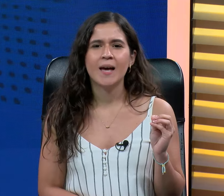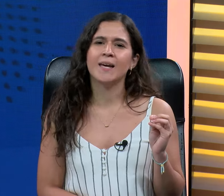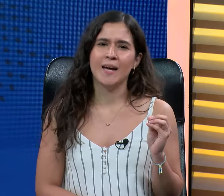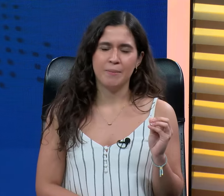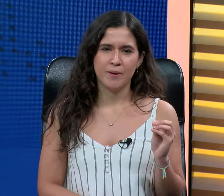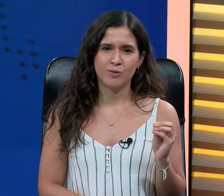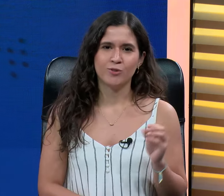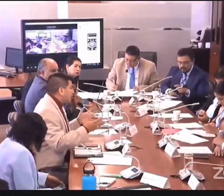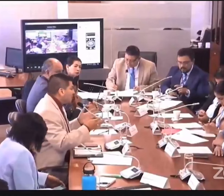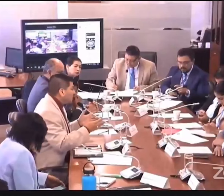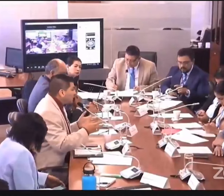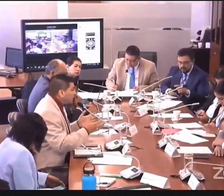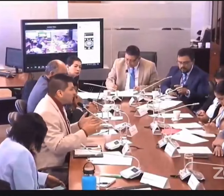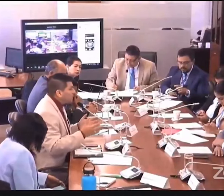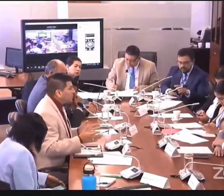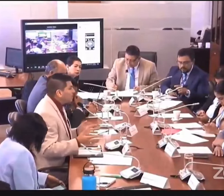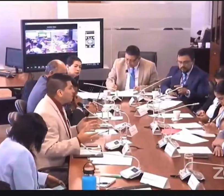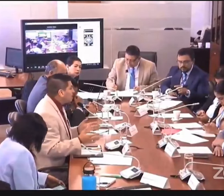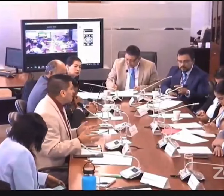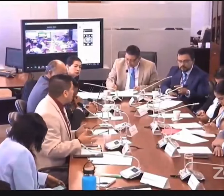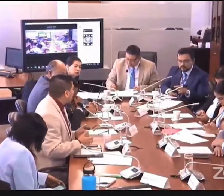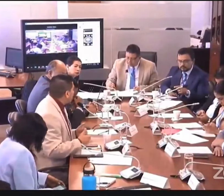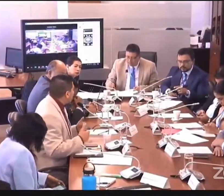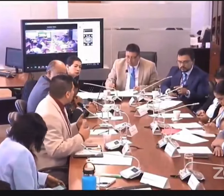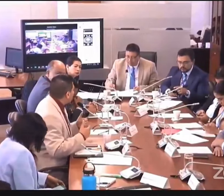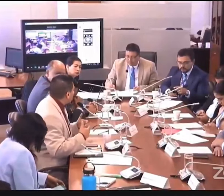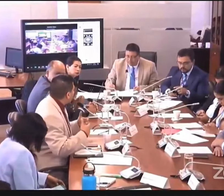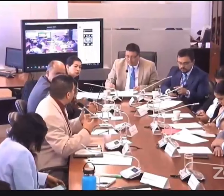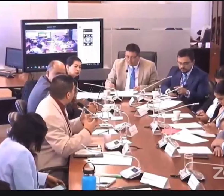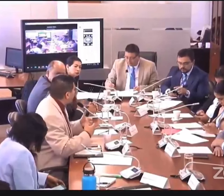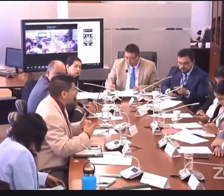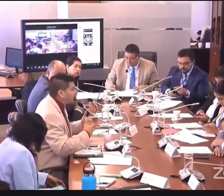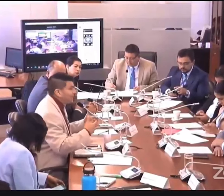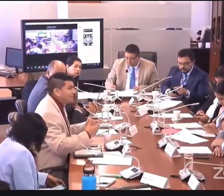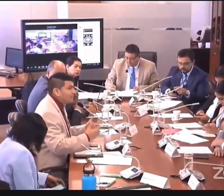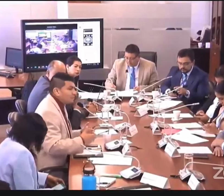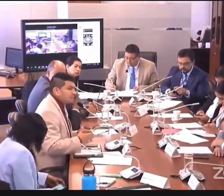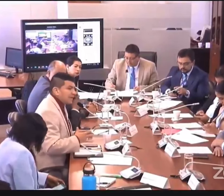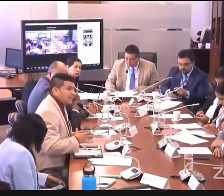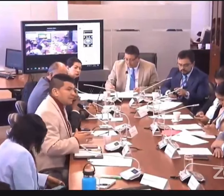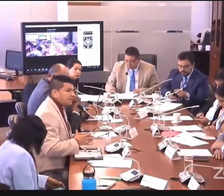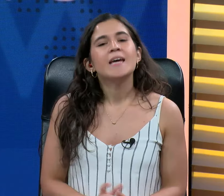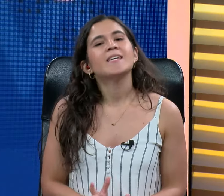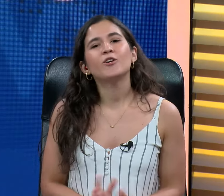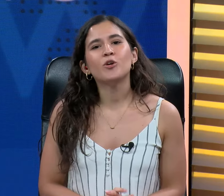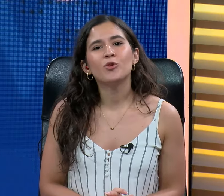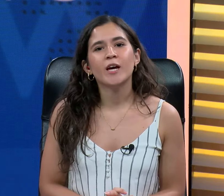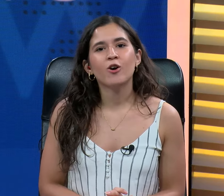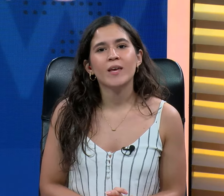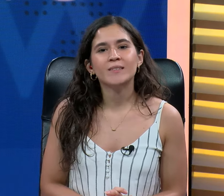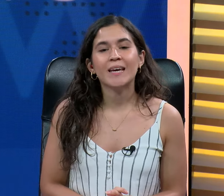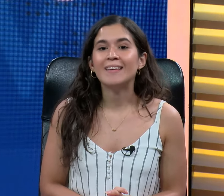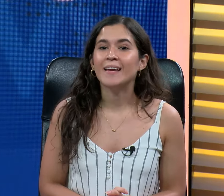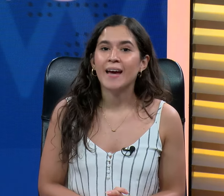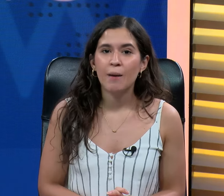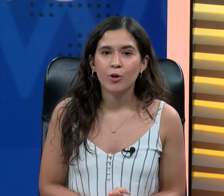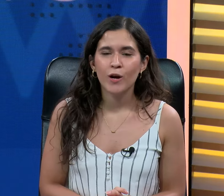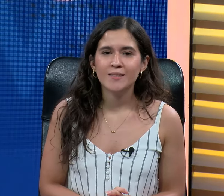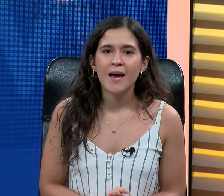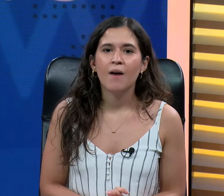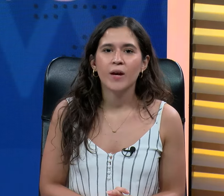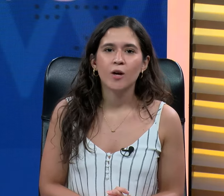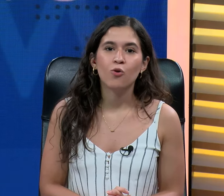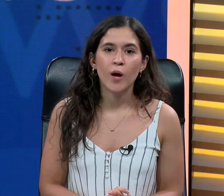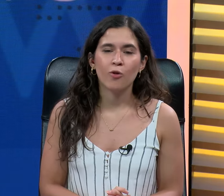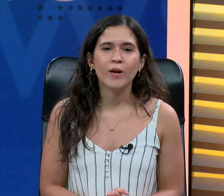minería en Galápagos. No se ha tomado en consideración las Islas Galápagos para una minería responsable. Y el otro muñeco de este intercambio